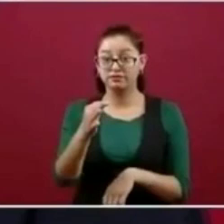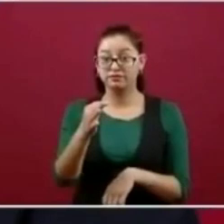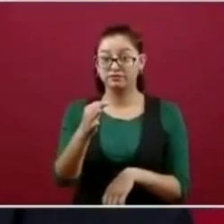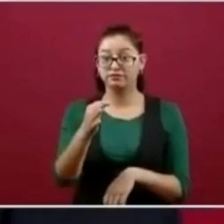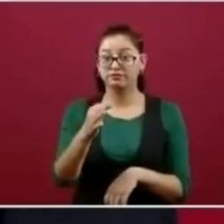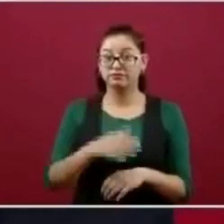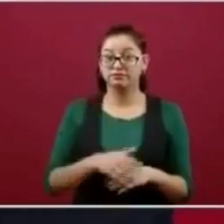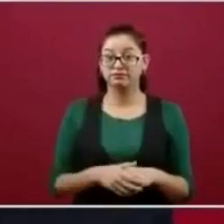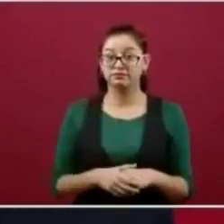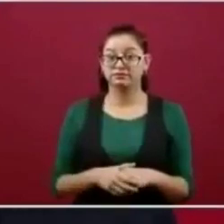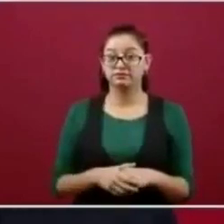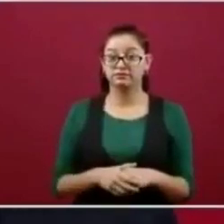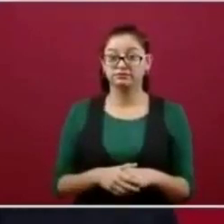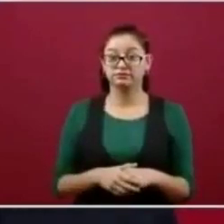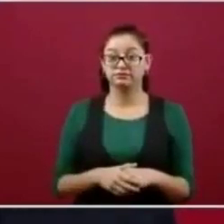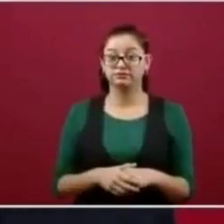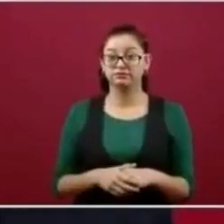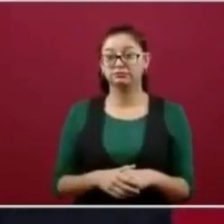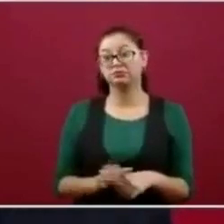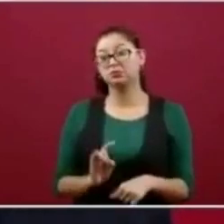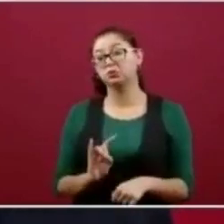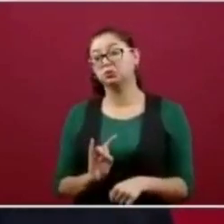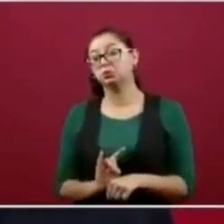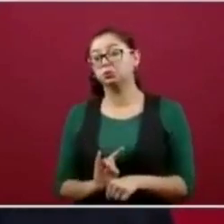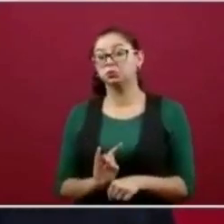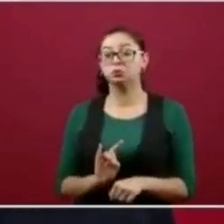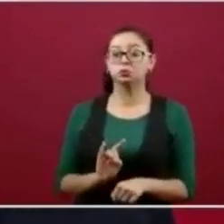se hacen pasar como